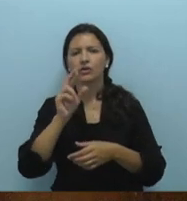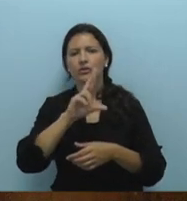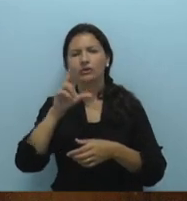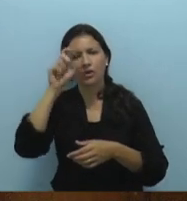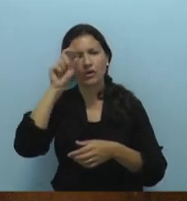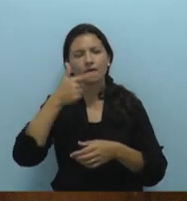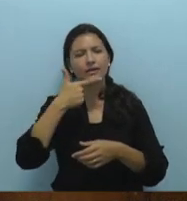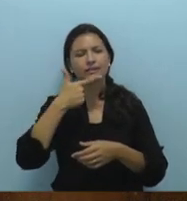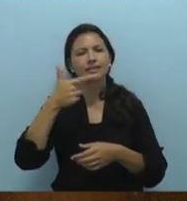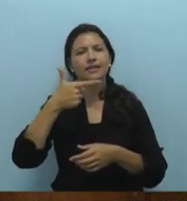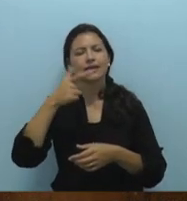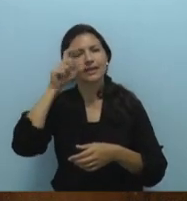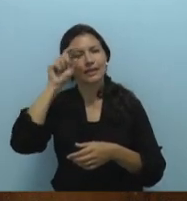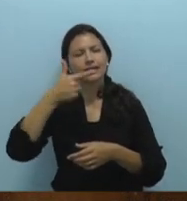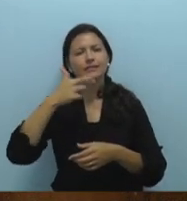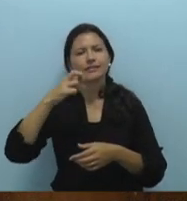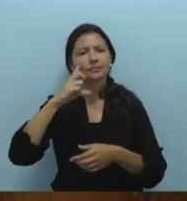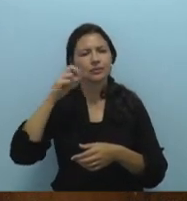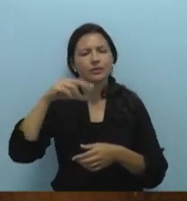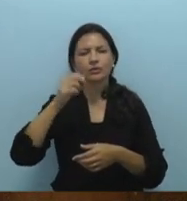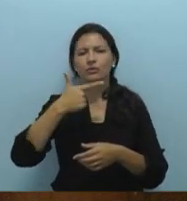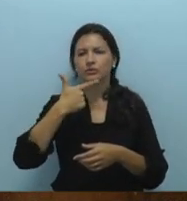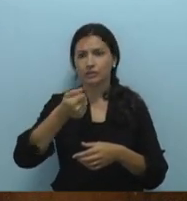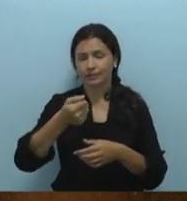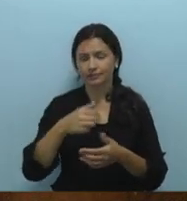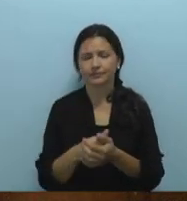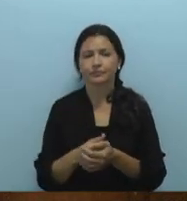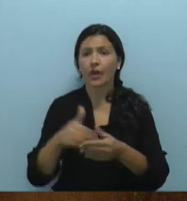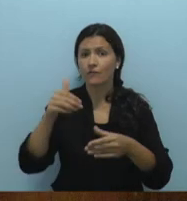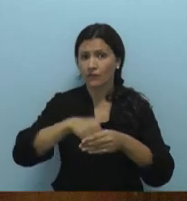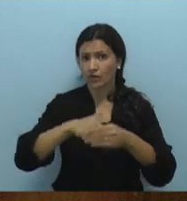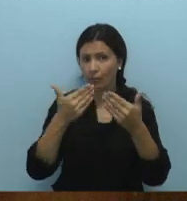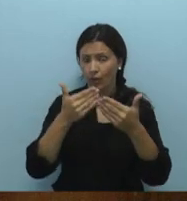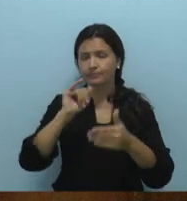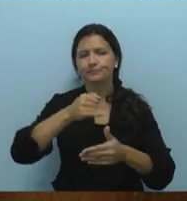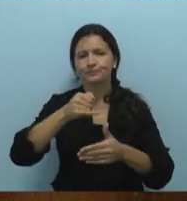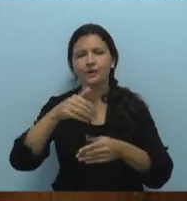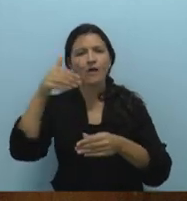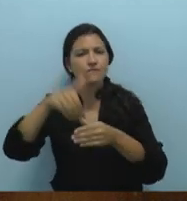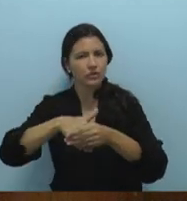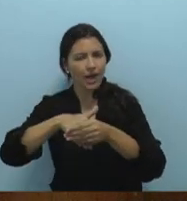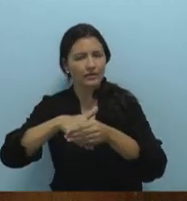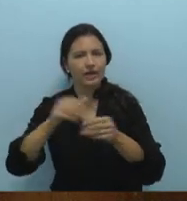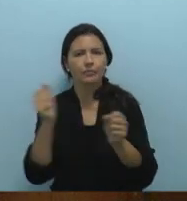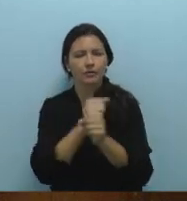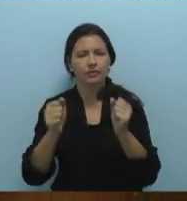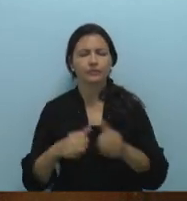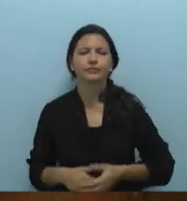En consideración el tratamiento sobre tablas aprobado, en consideración el proyecto de resolución